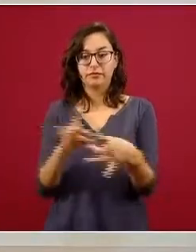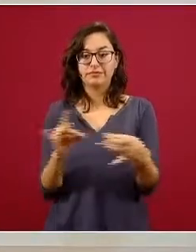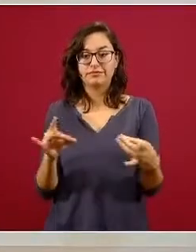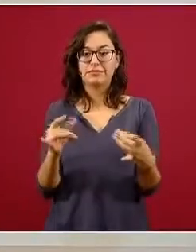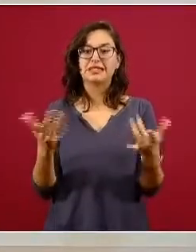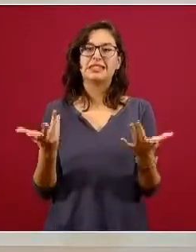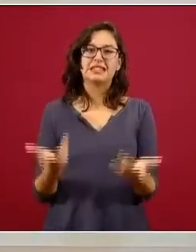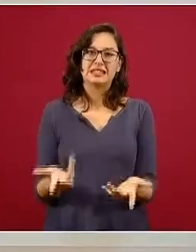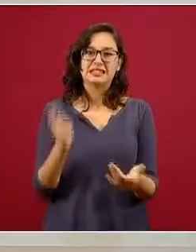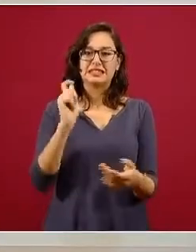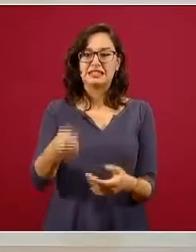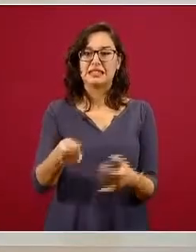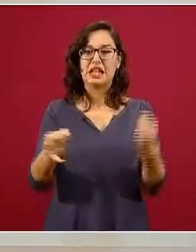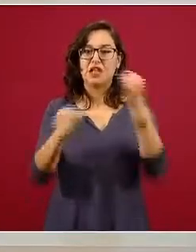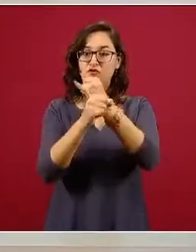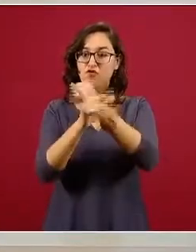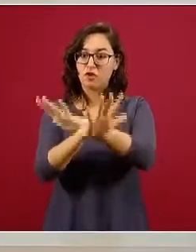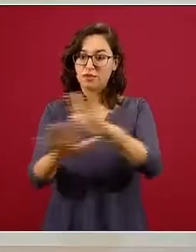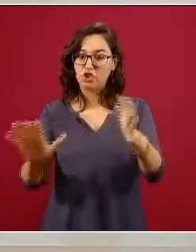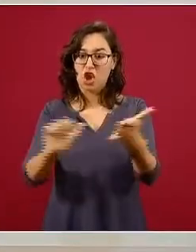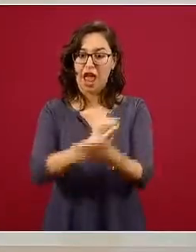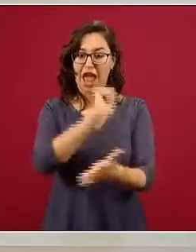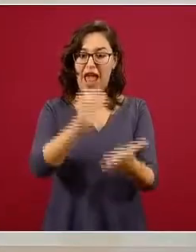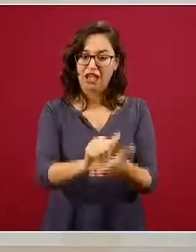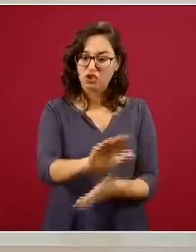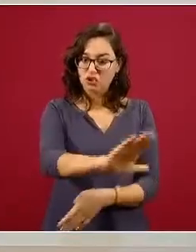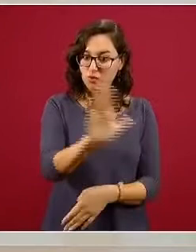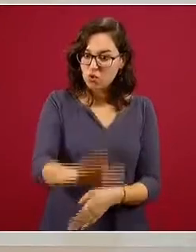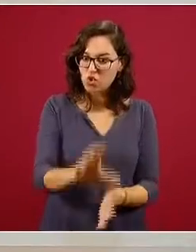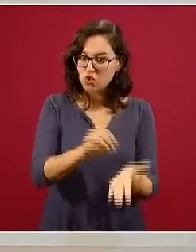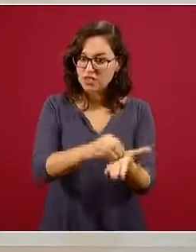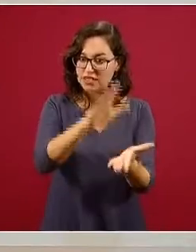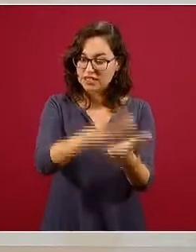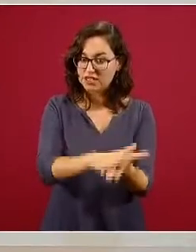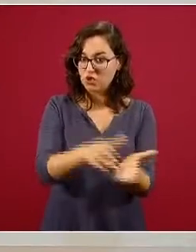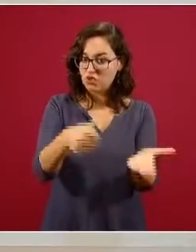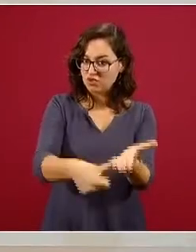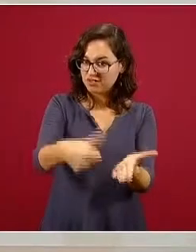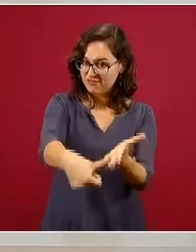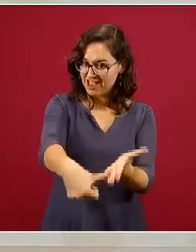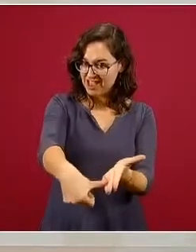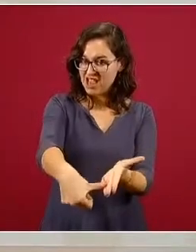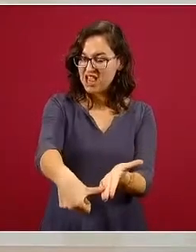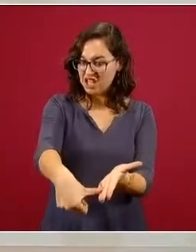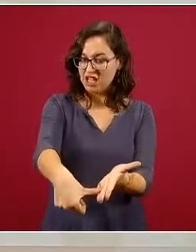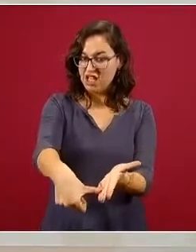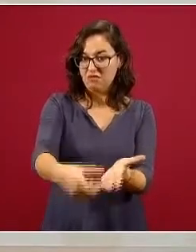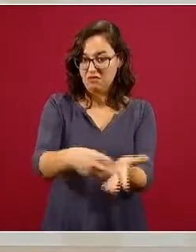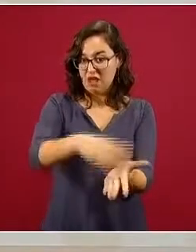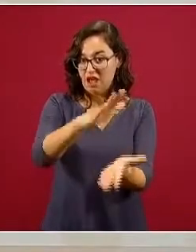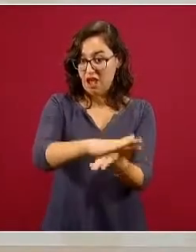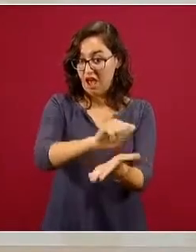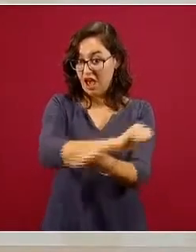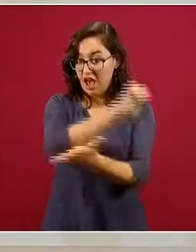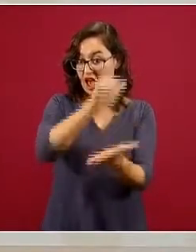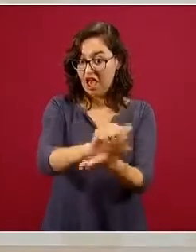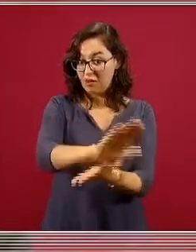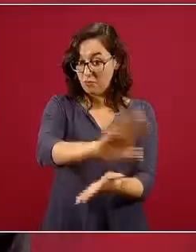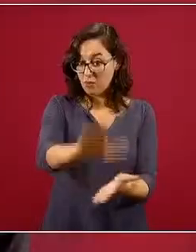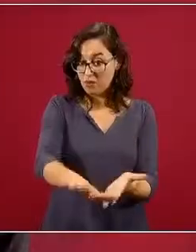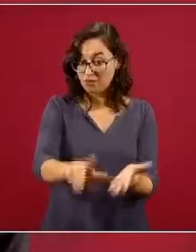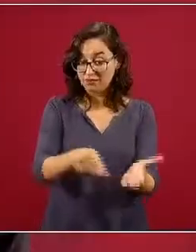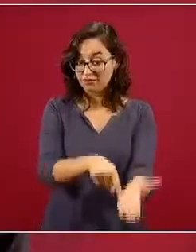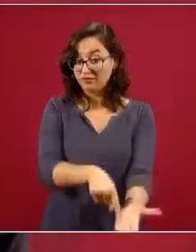información que viene de las actas de defunción, de los registros civiles. Y estos registros